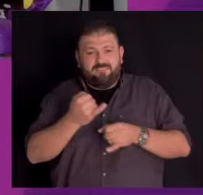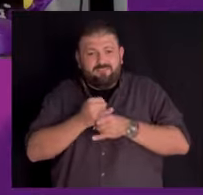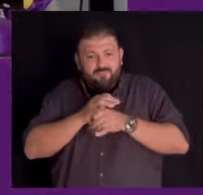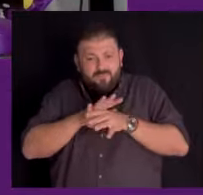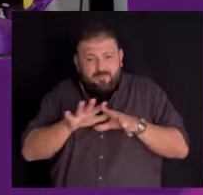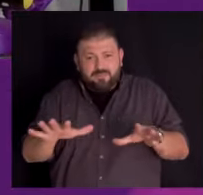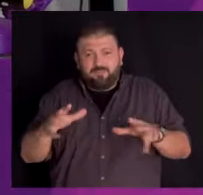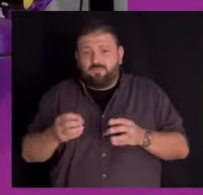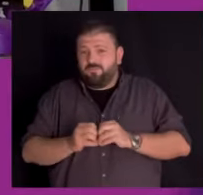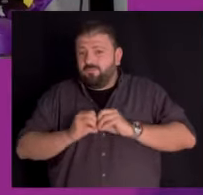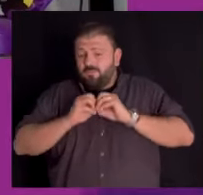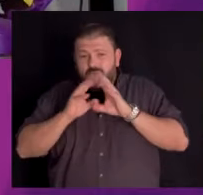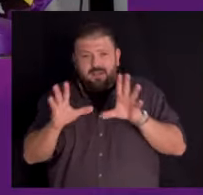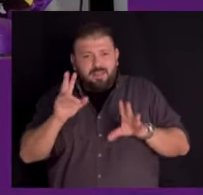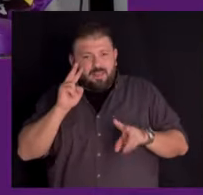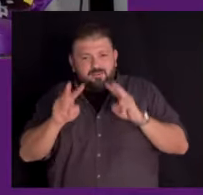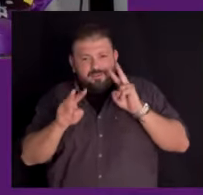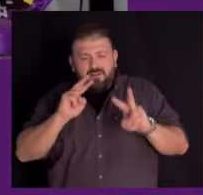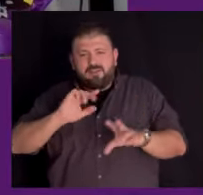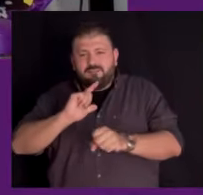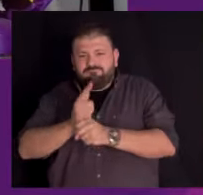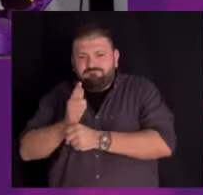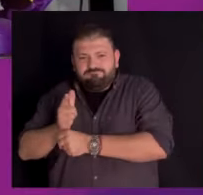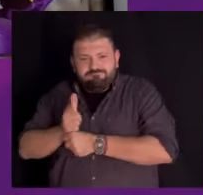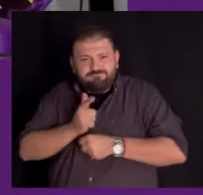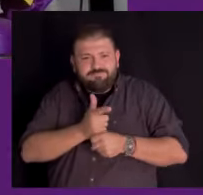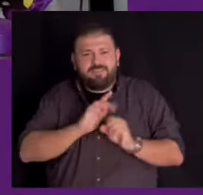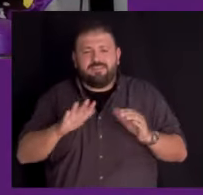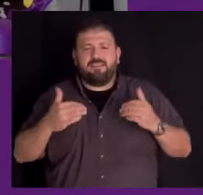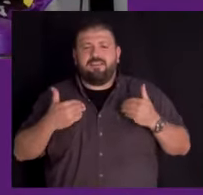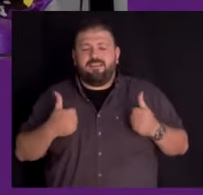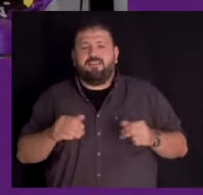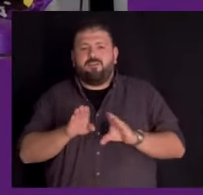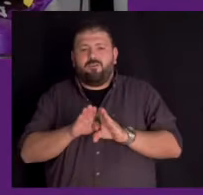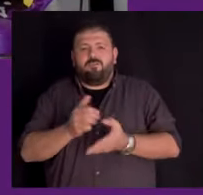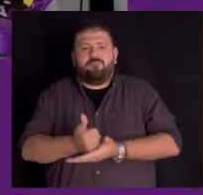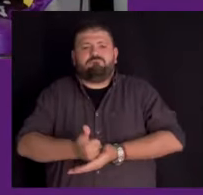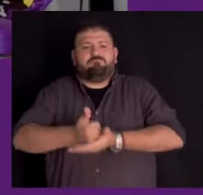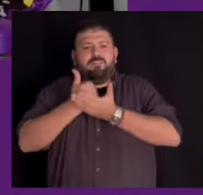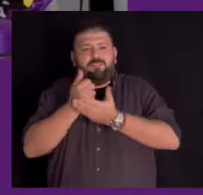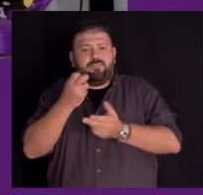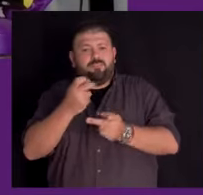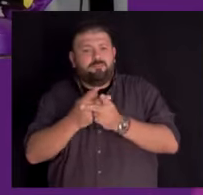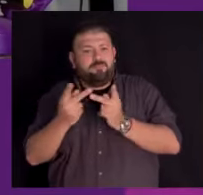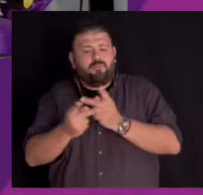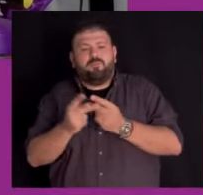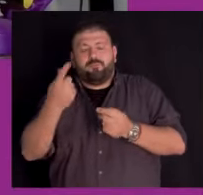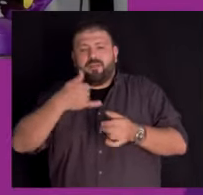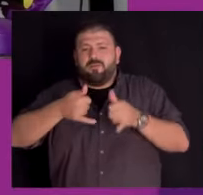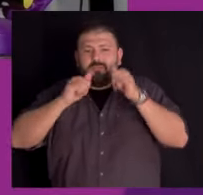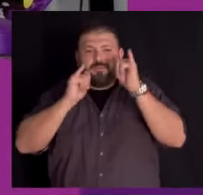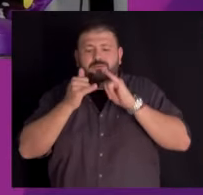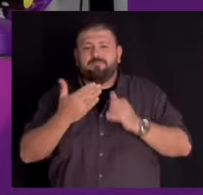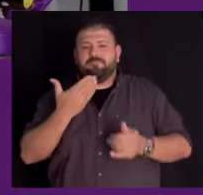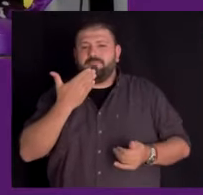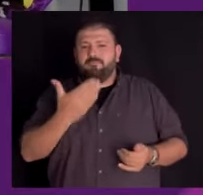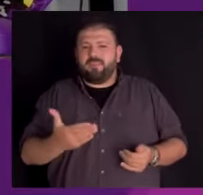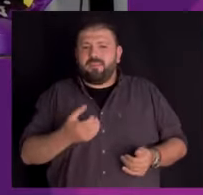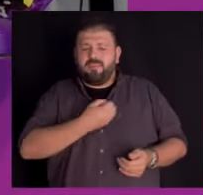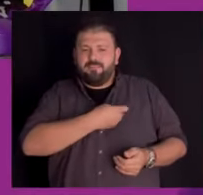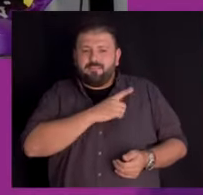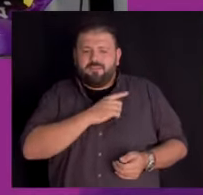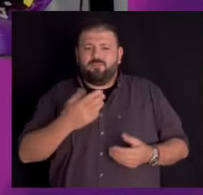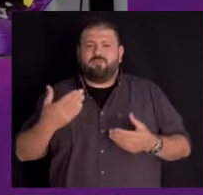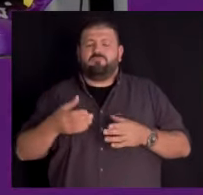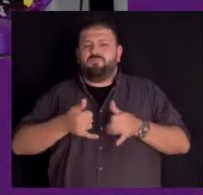esta información y poder descubrir entonces cómo nos va ayudando el poder tener una buena nutrición, el tener los componentes clave